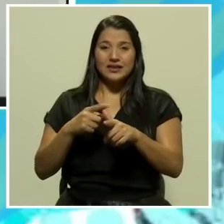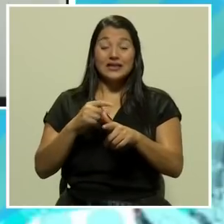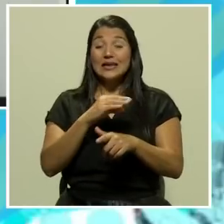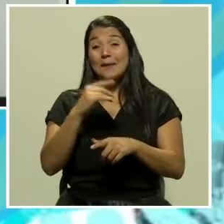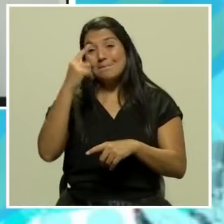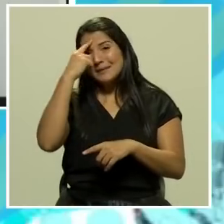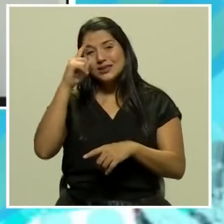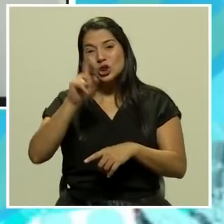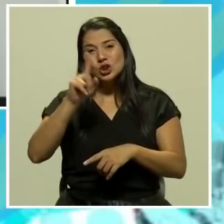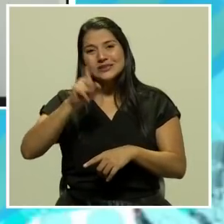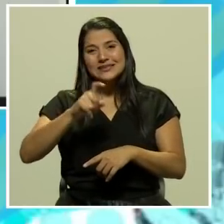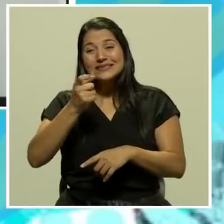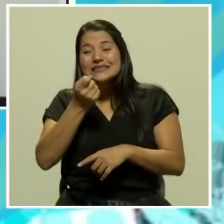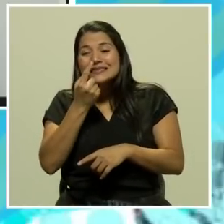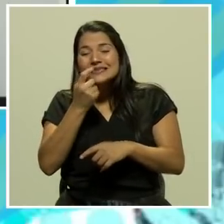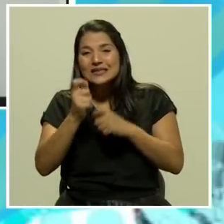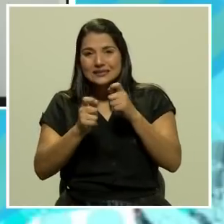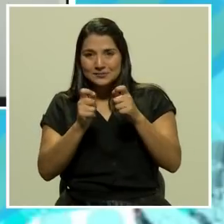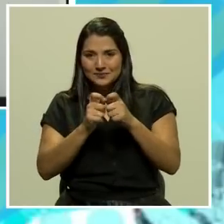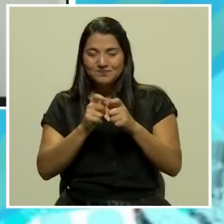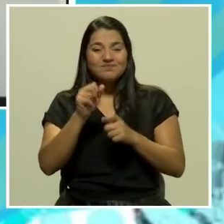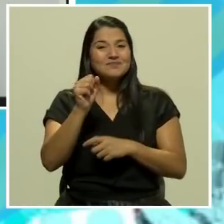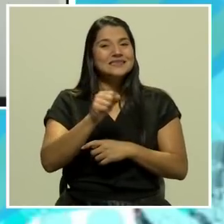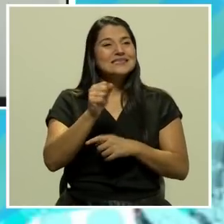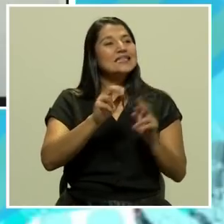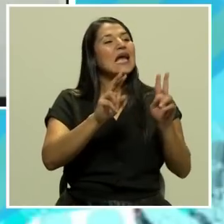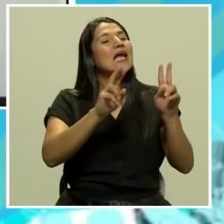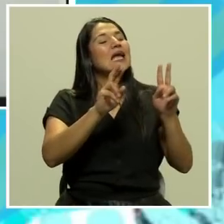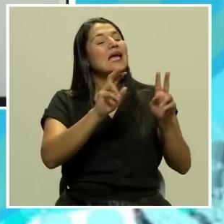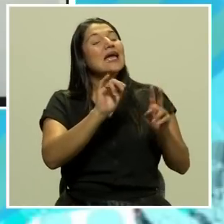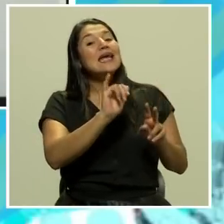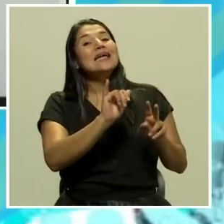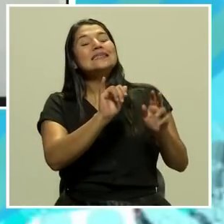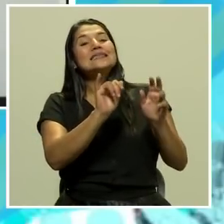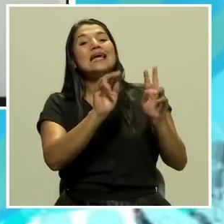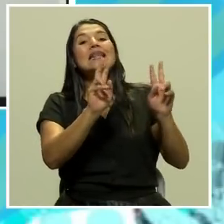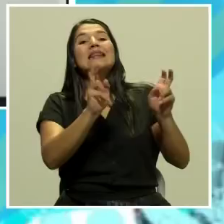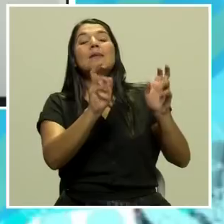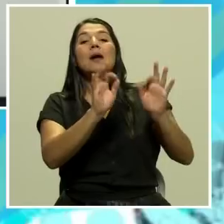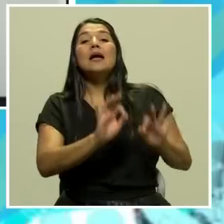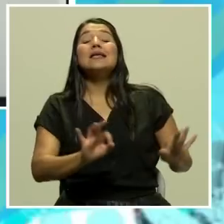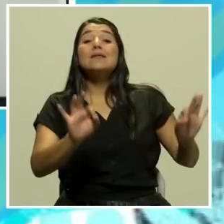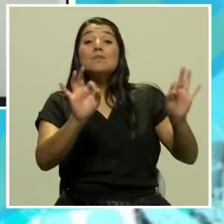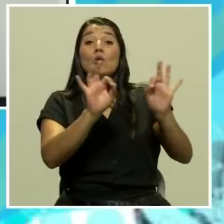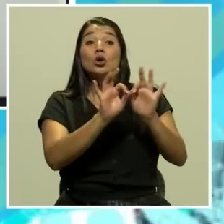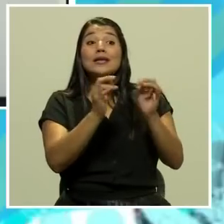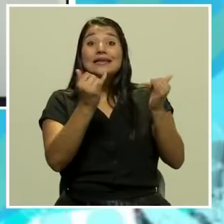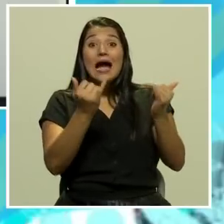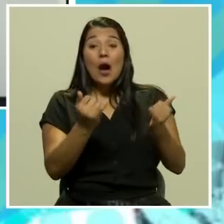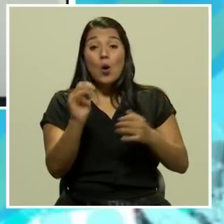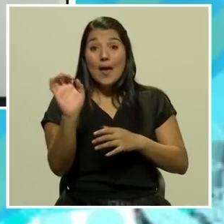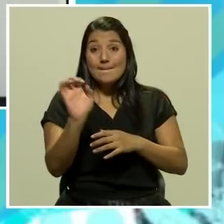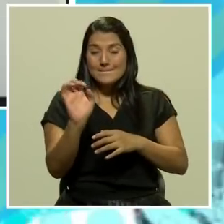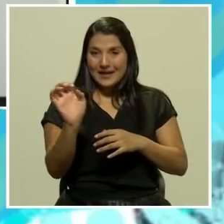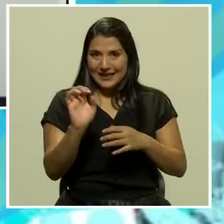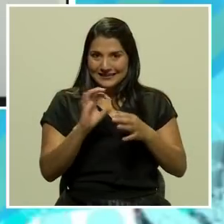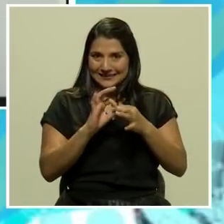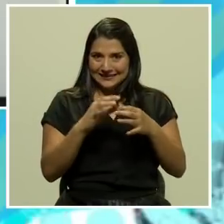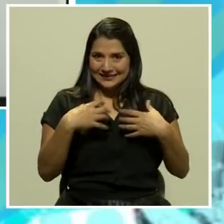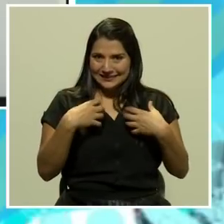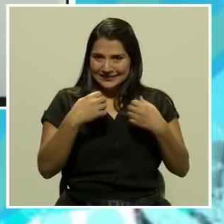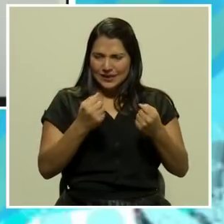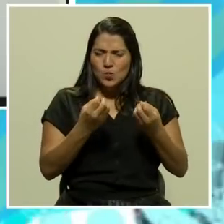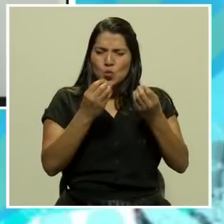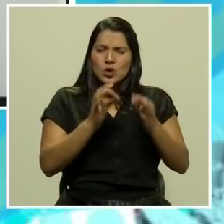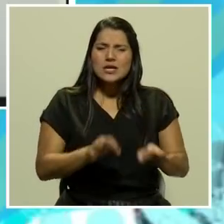específicos. Así es, el tema de la importancia en esta crisis sanitaria del criterio